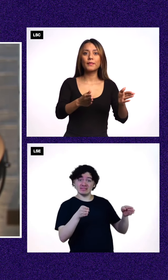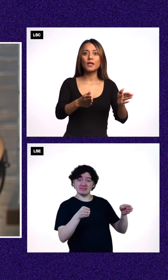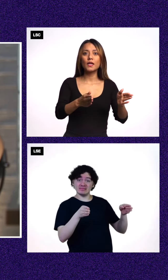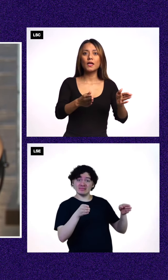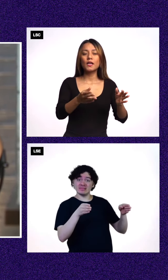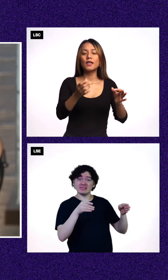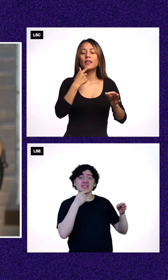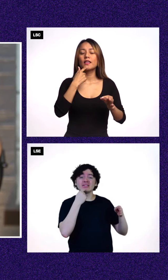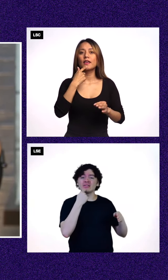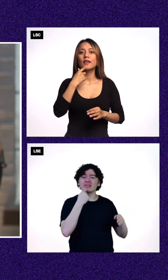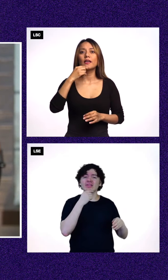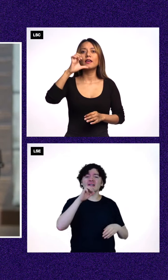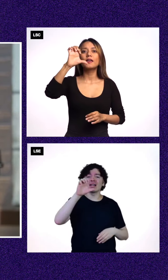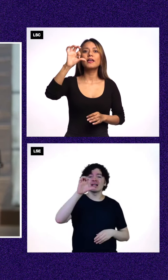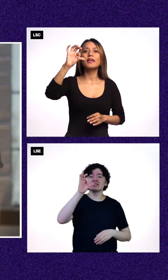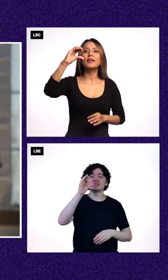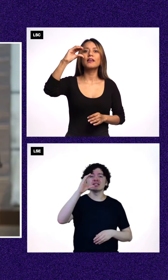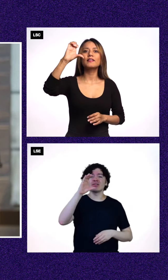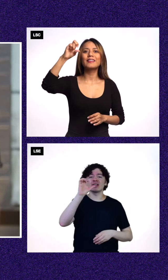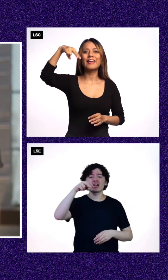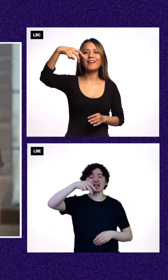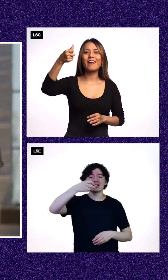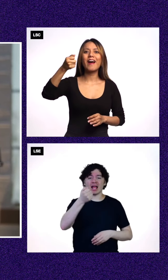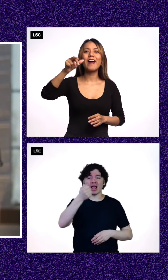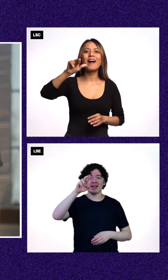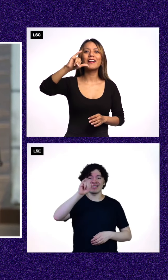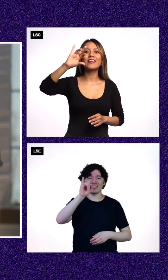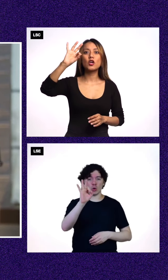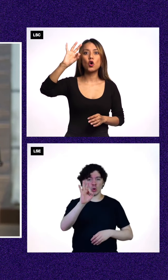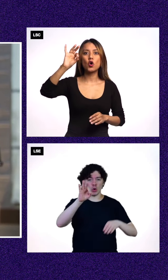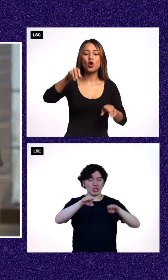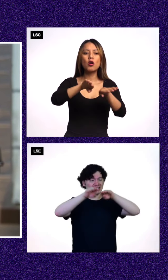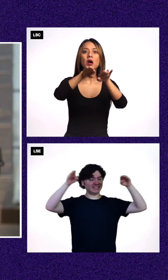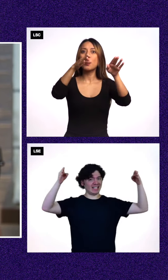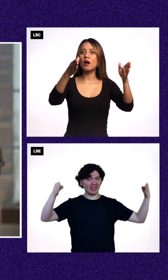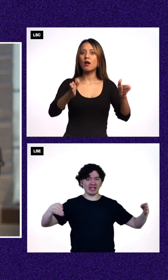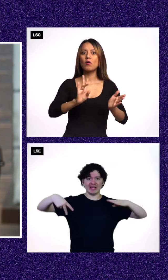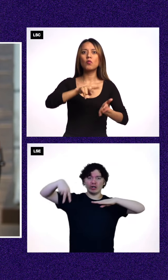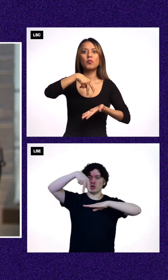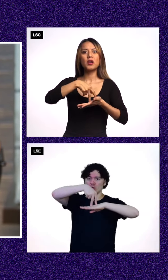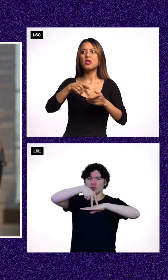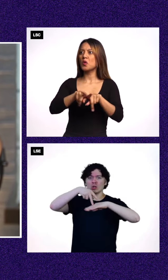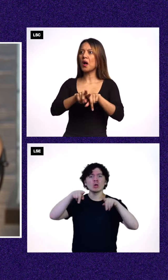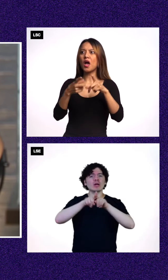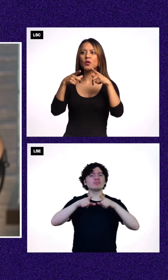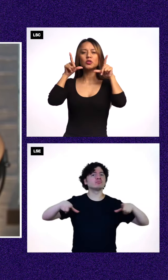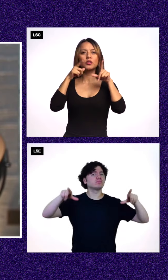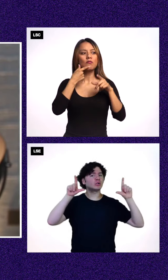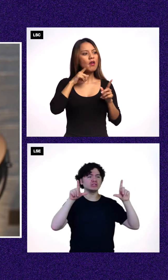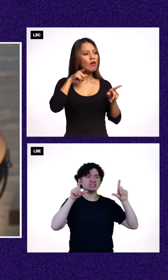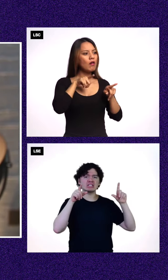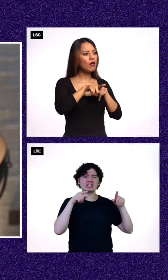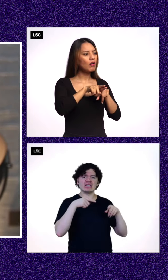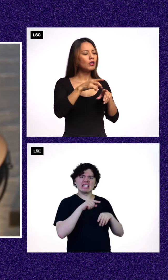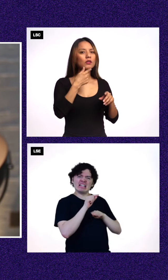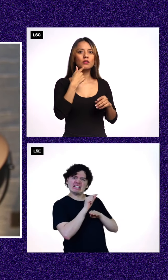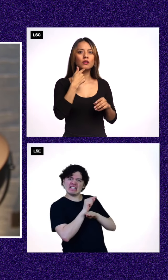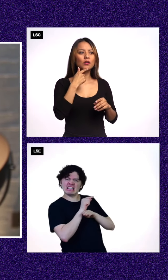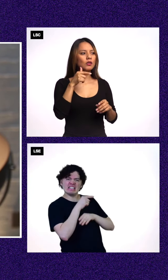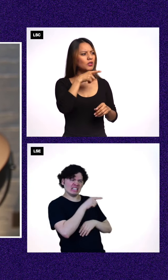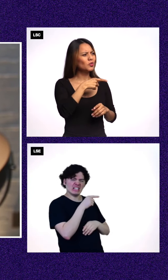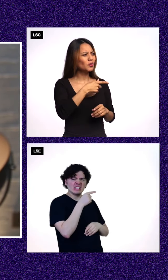y me señalaba y me decía, así que tú crees que es un escenario, ¿no? O sea, que esto es un show. Y empezó a hablar desánimo